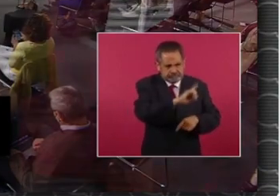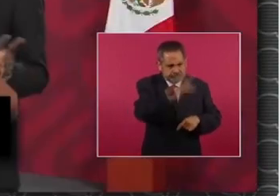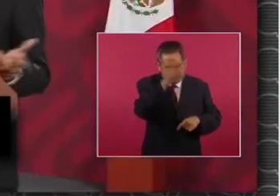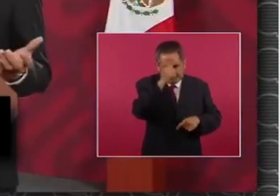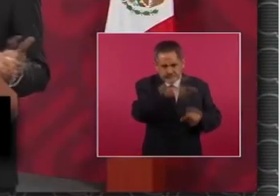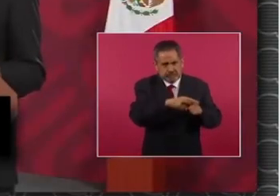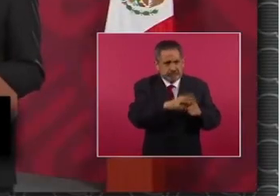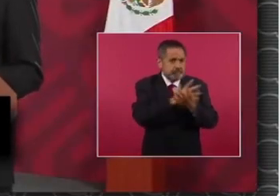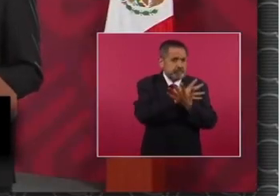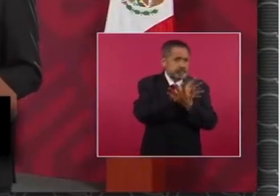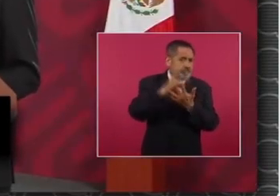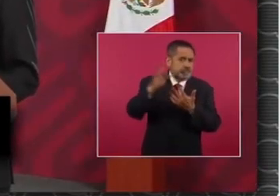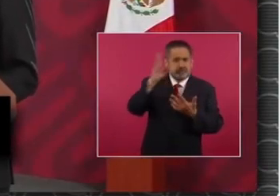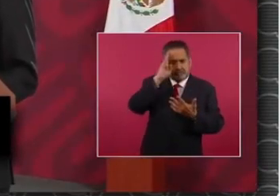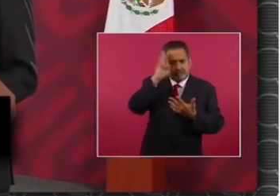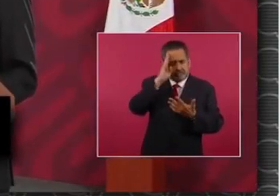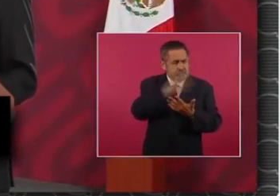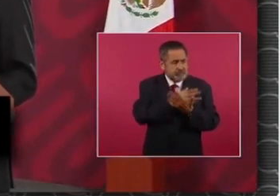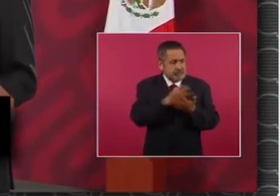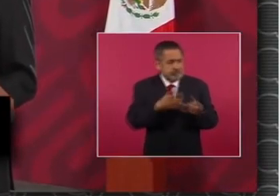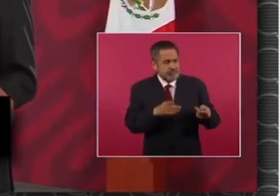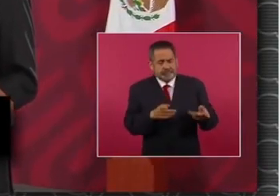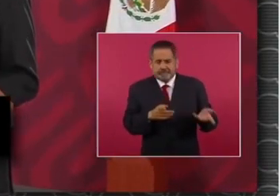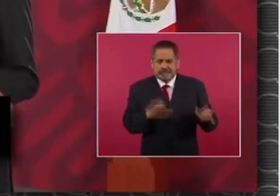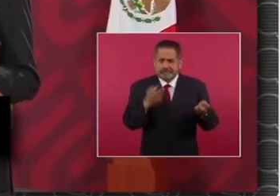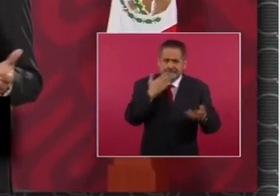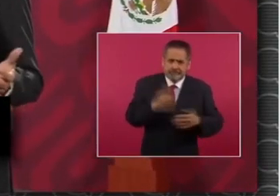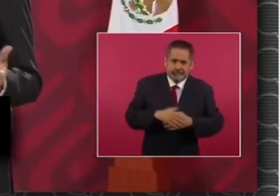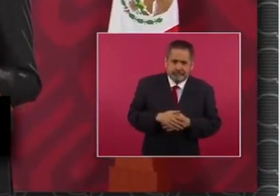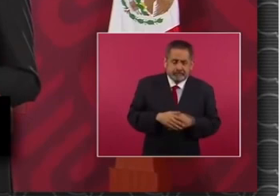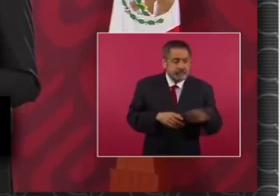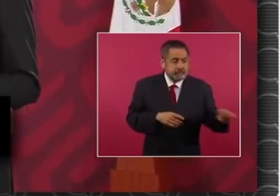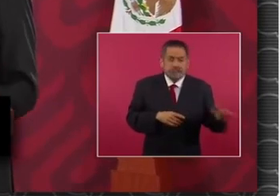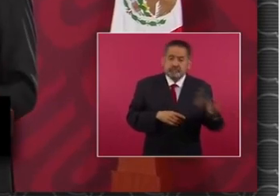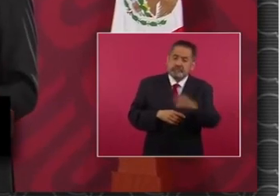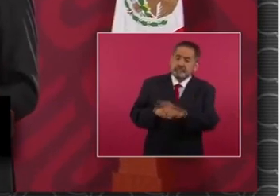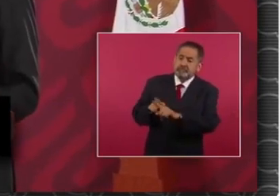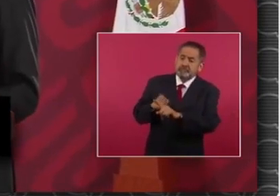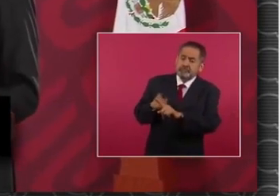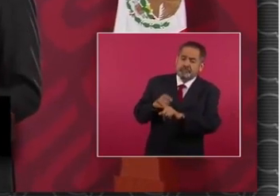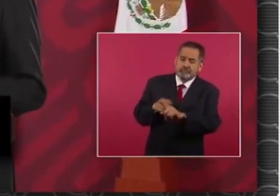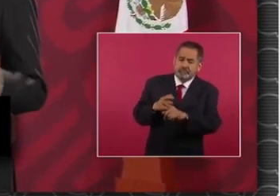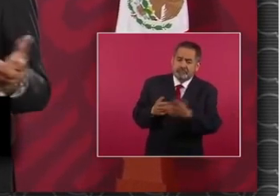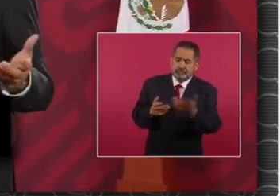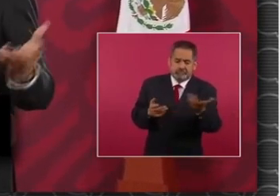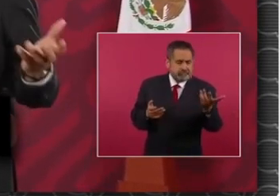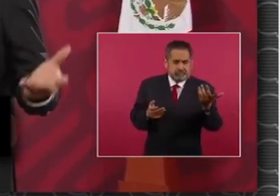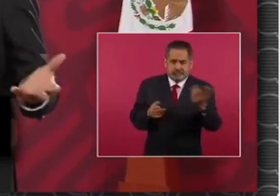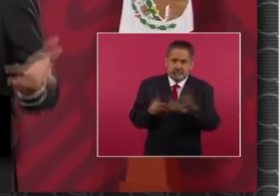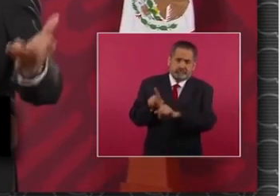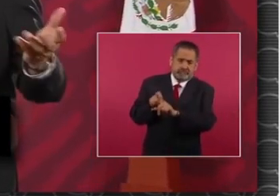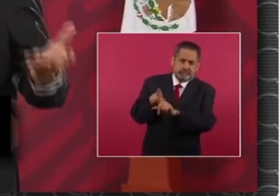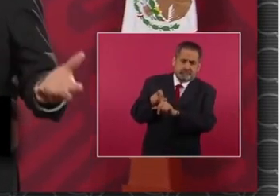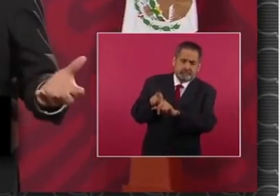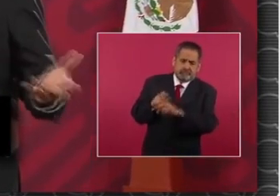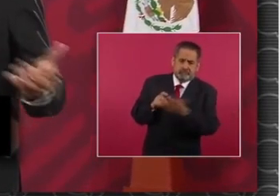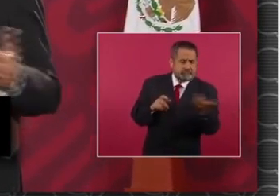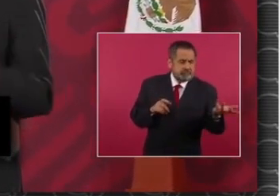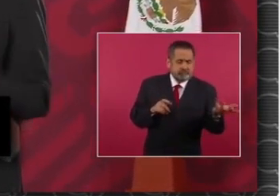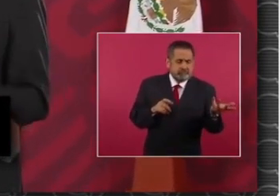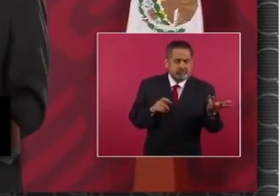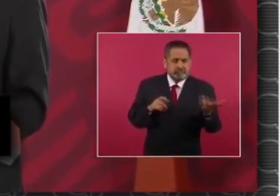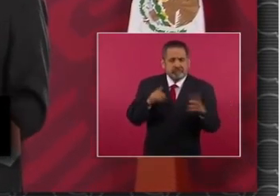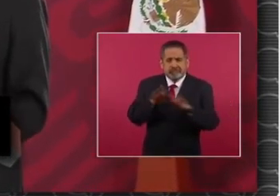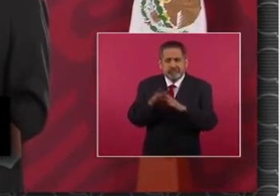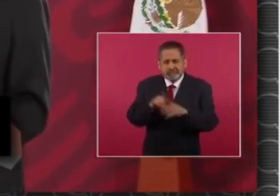los excesos es una burla el que se